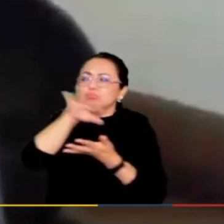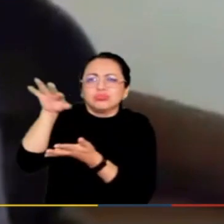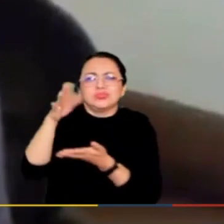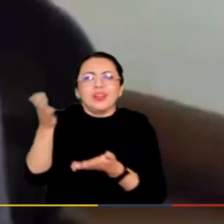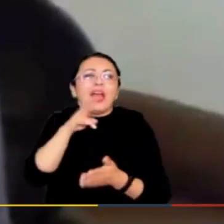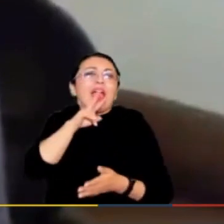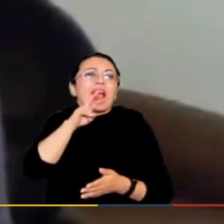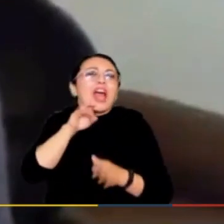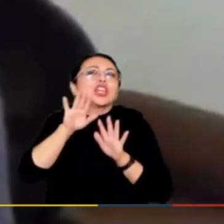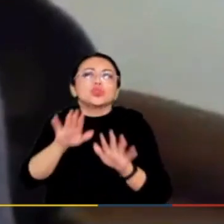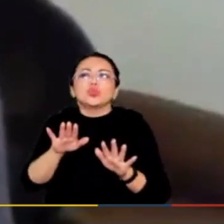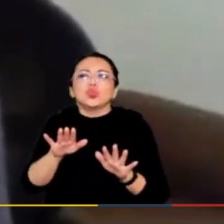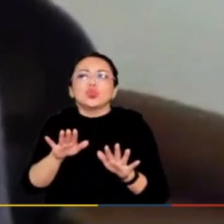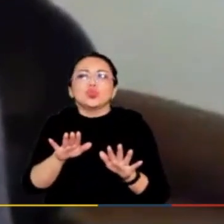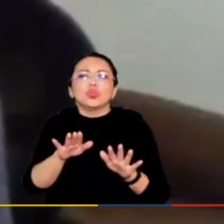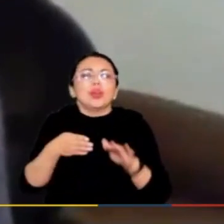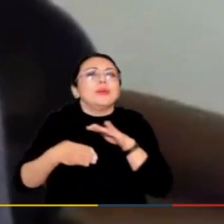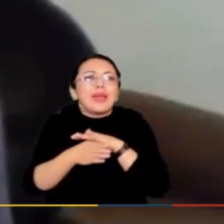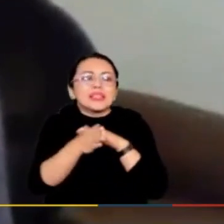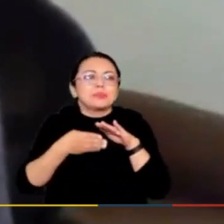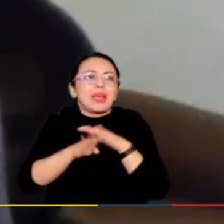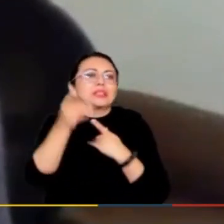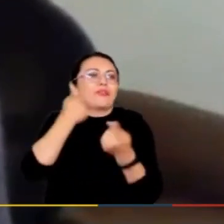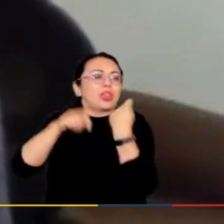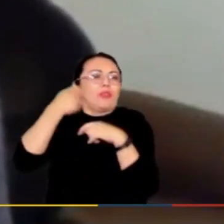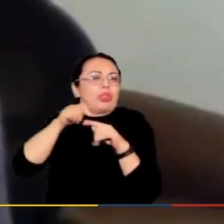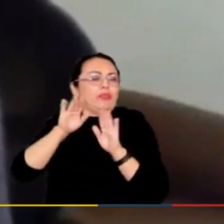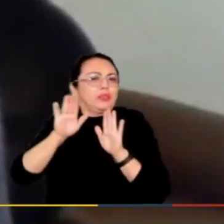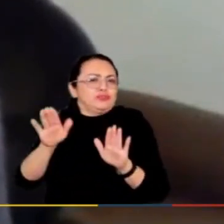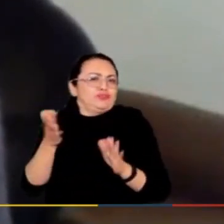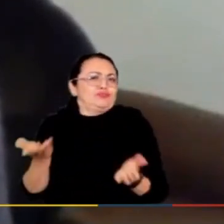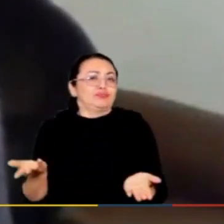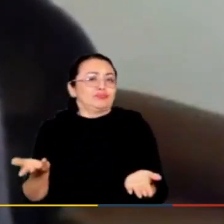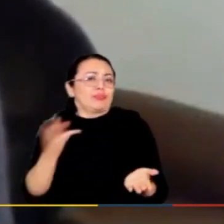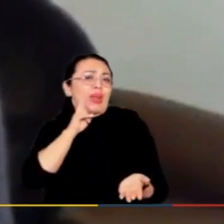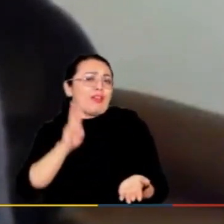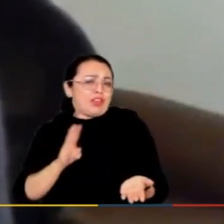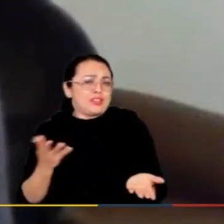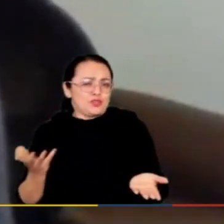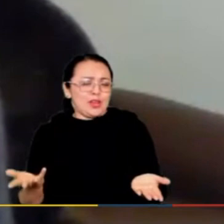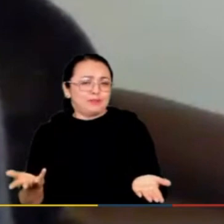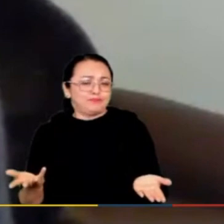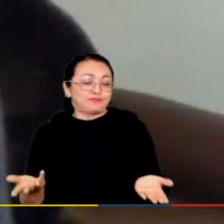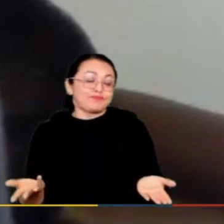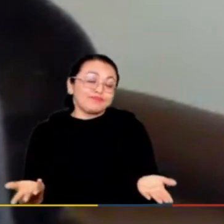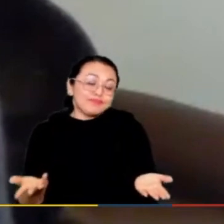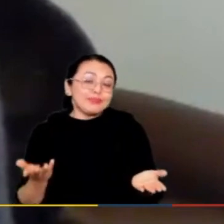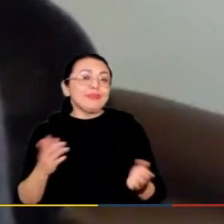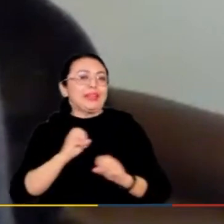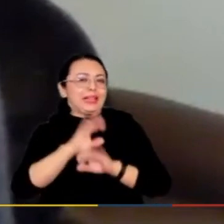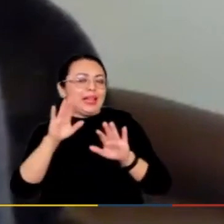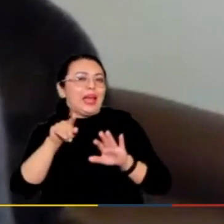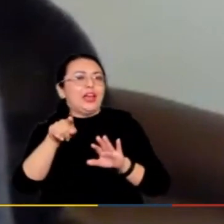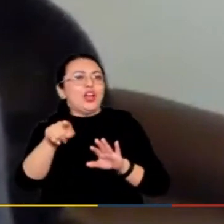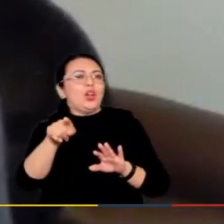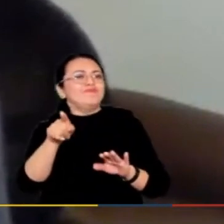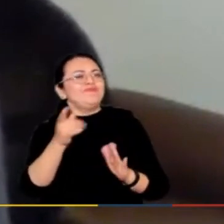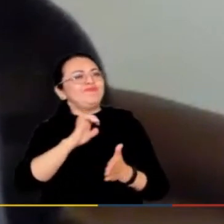carne para vender al mercado venezolano. Entonces, ahí hay claramente unas tensiones